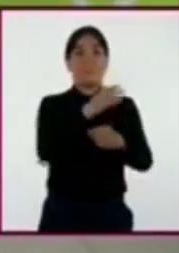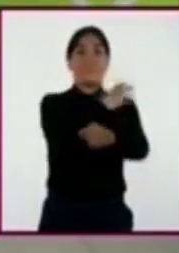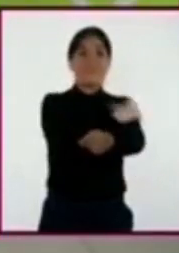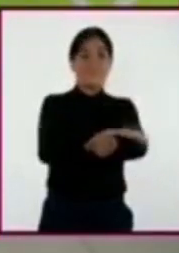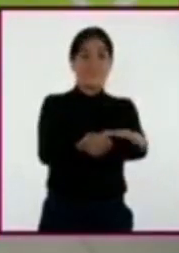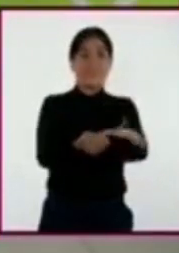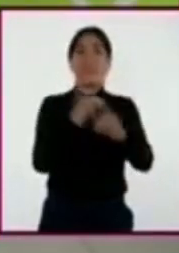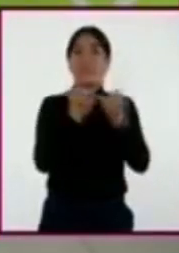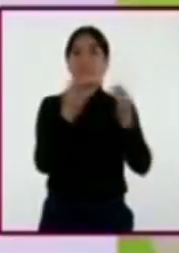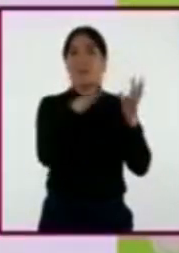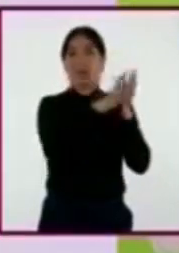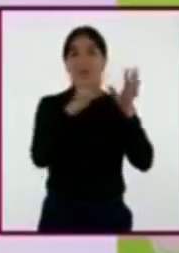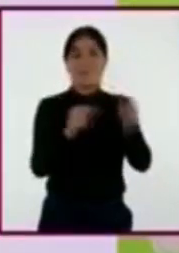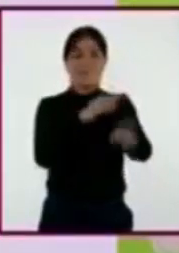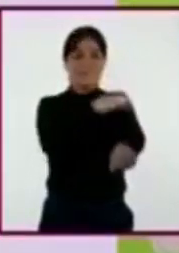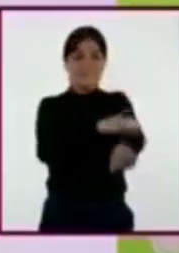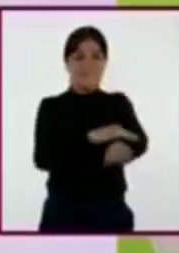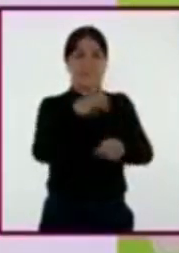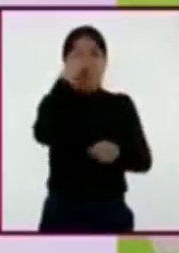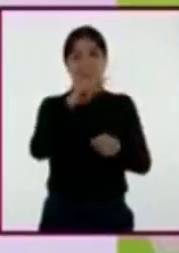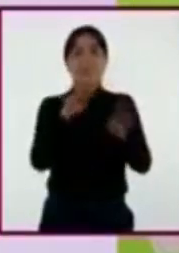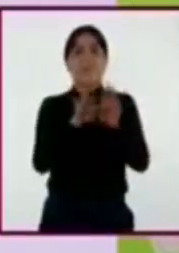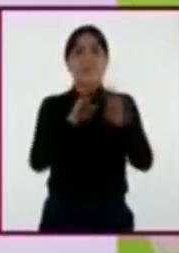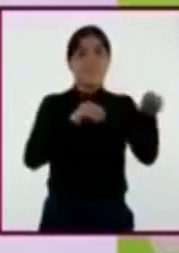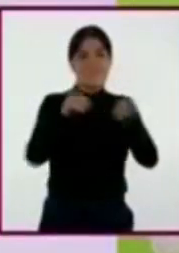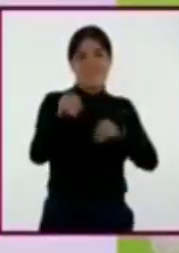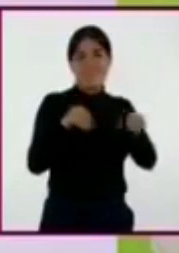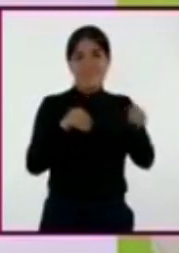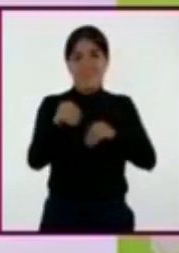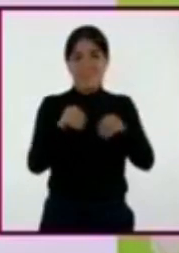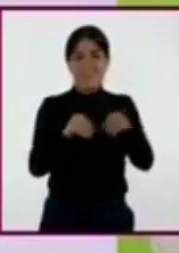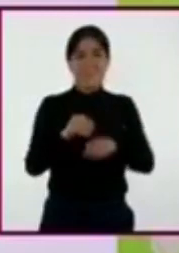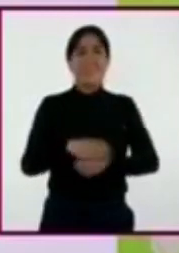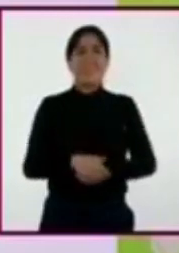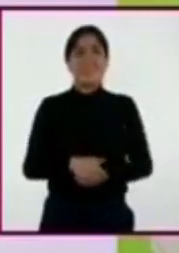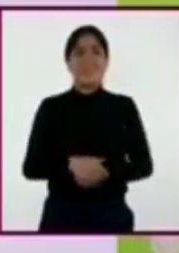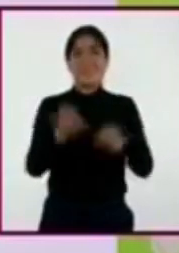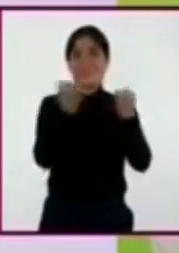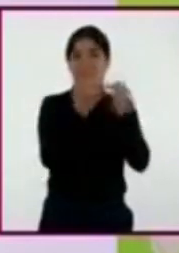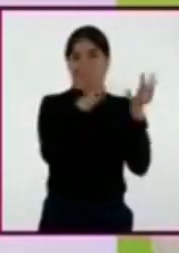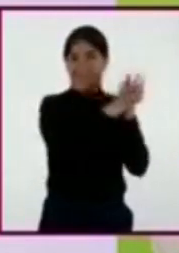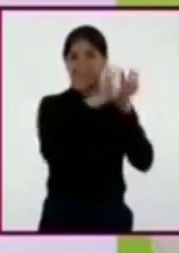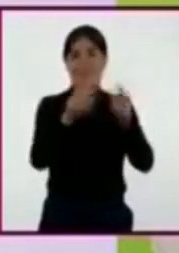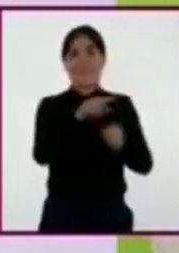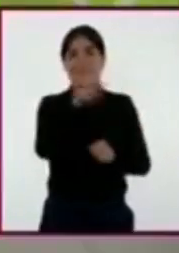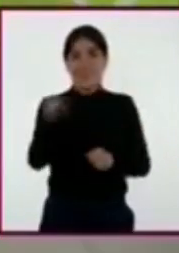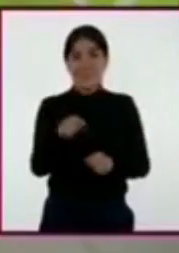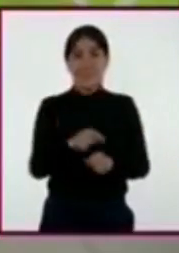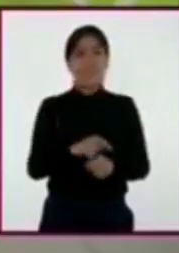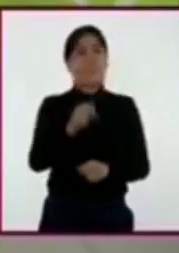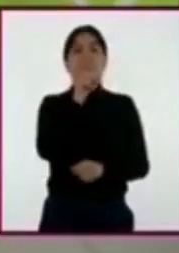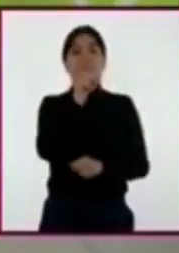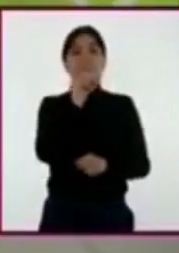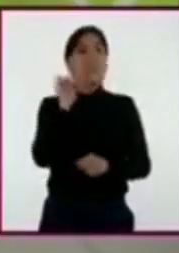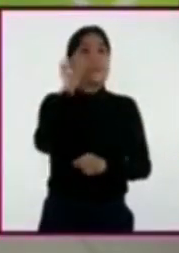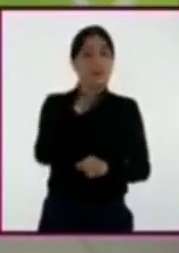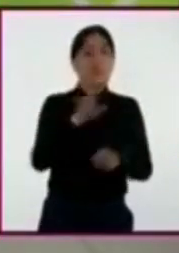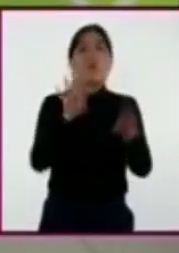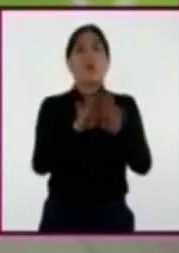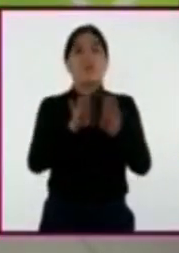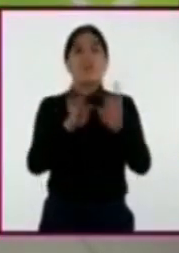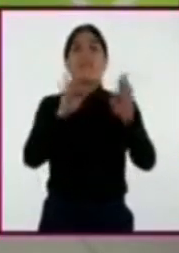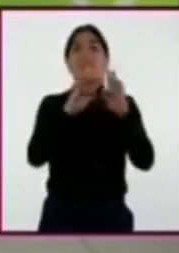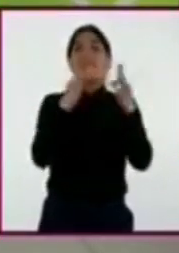está extendido al frente porque acompaña tu movimiento. Todavía no hacemos el lanzamiento, solamente hacemos